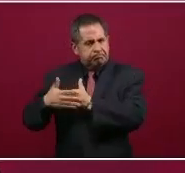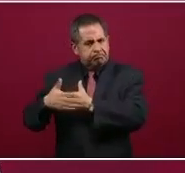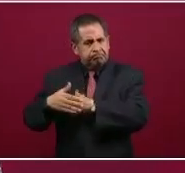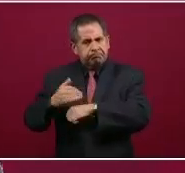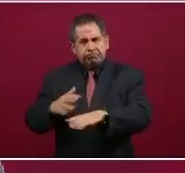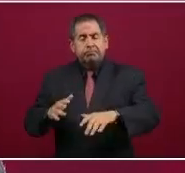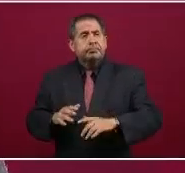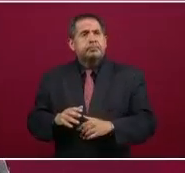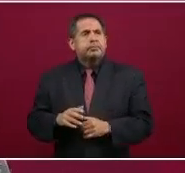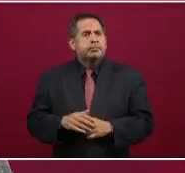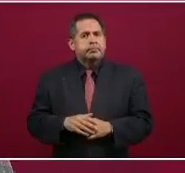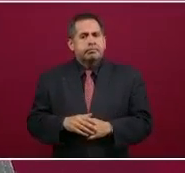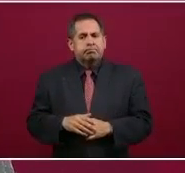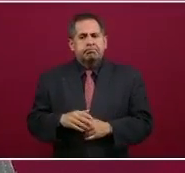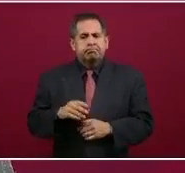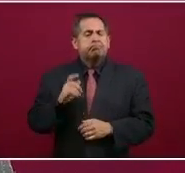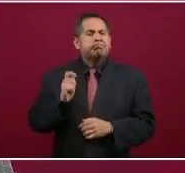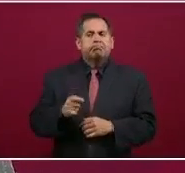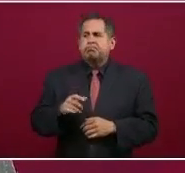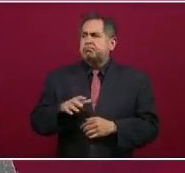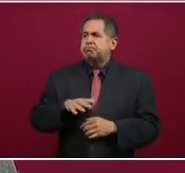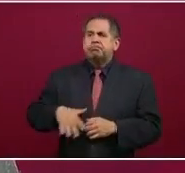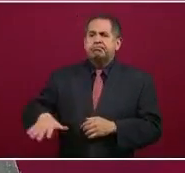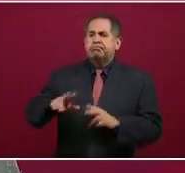Va a haber unidad